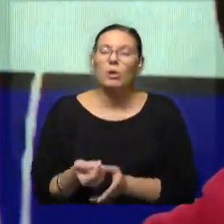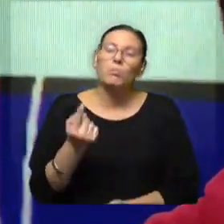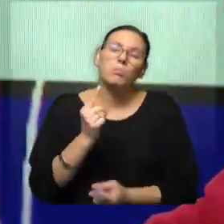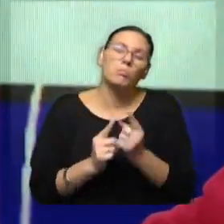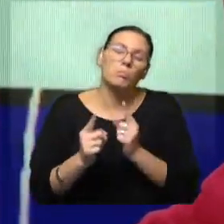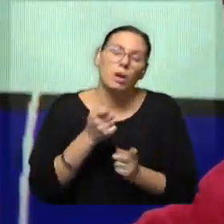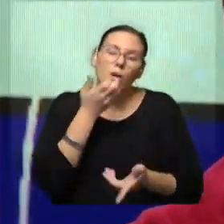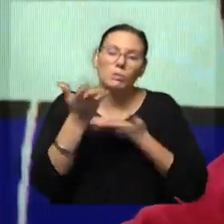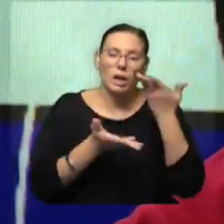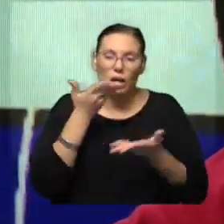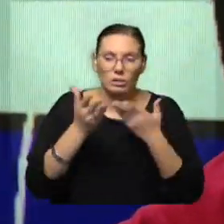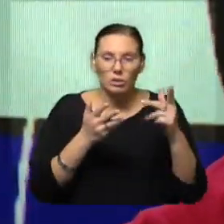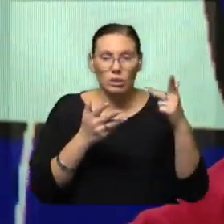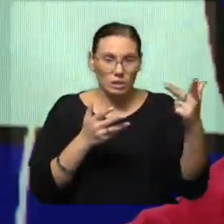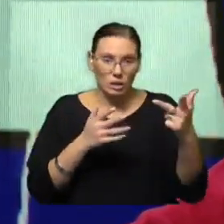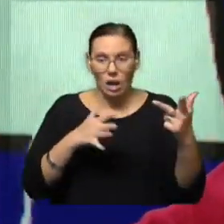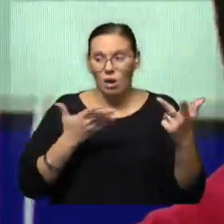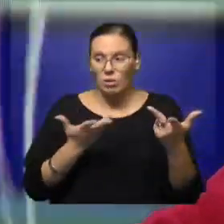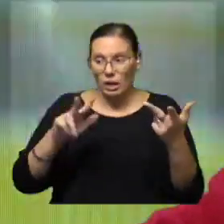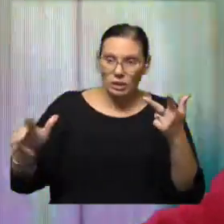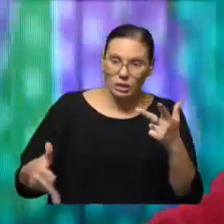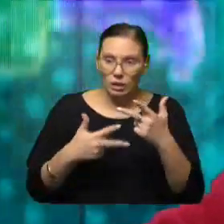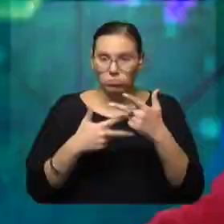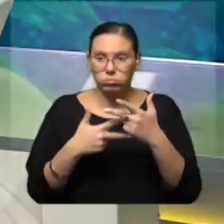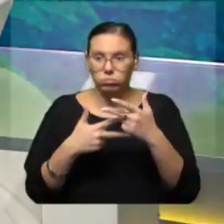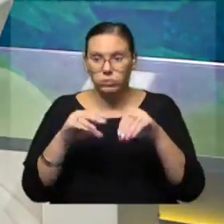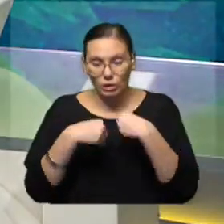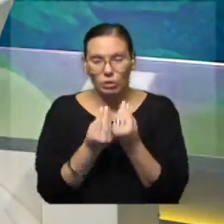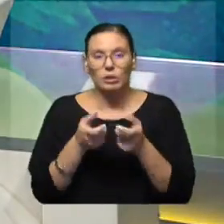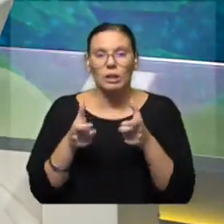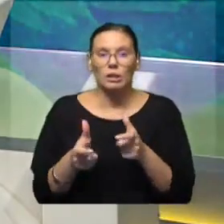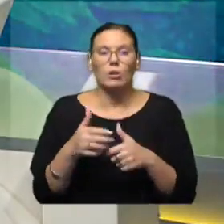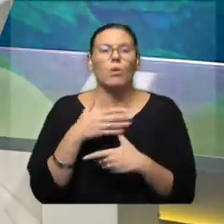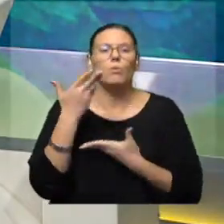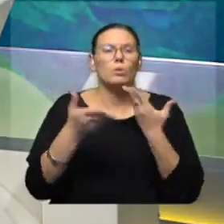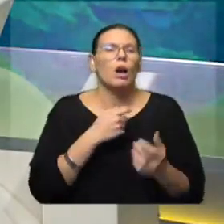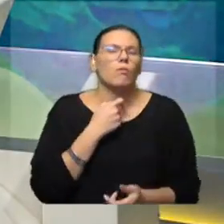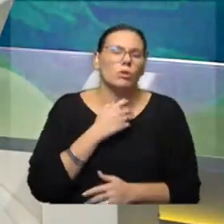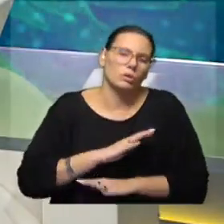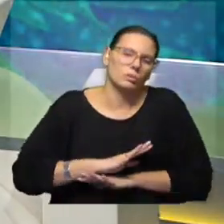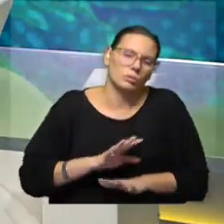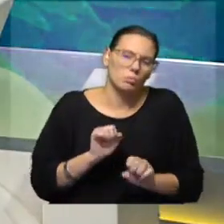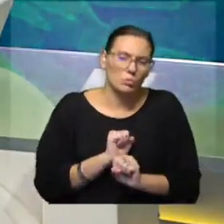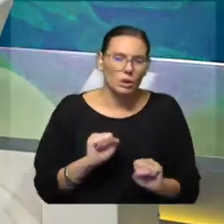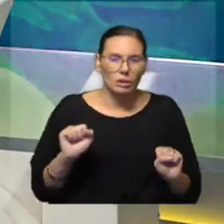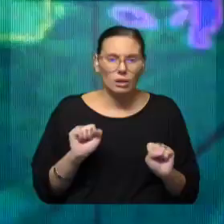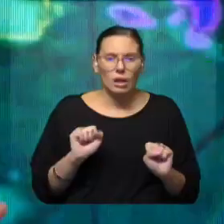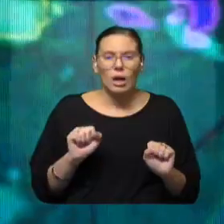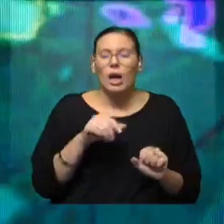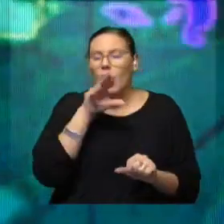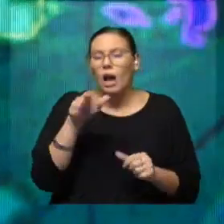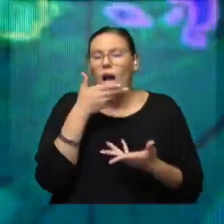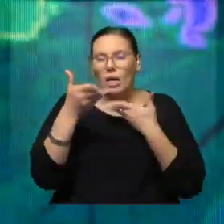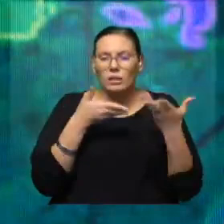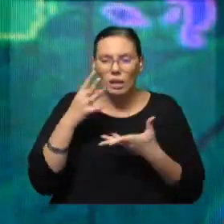conforman con 3 más y hacen esta obra preciosa de una compositora que tiene un registro vocal, por lo que uno escucha, que puede hacer lo que quiera, acompañado de